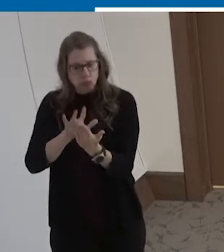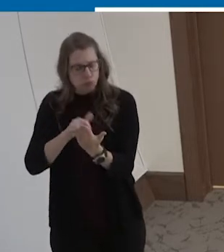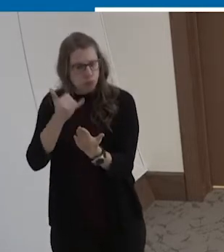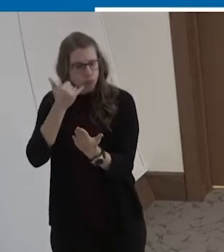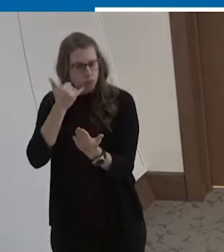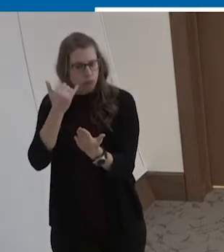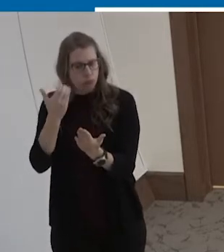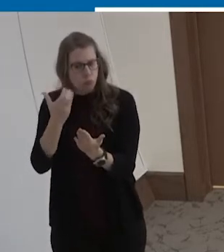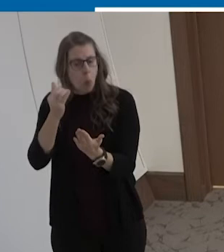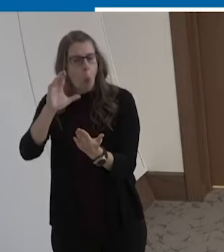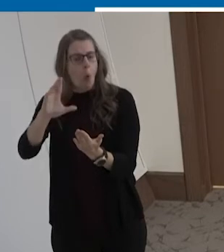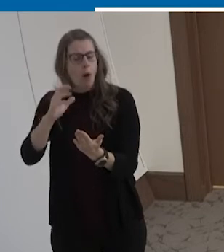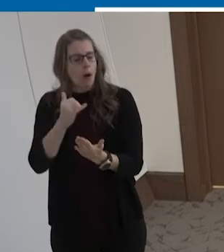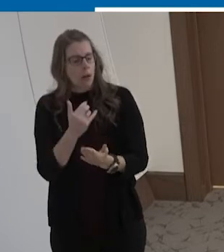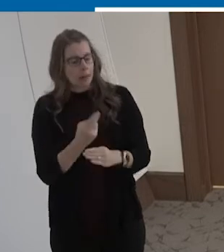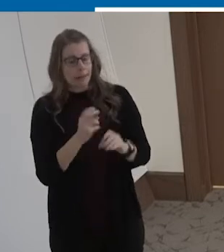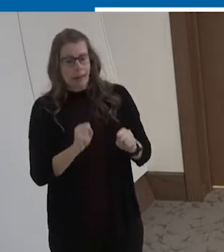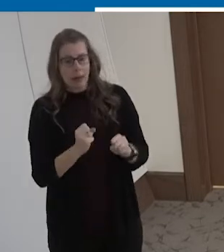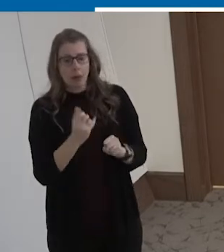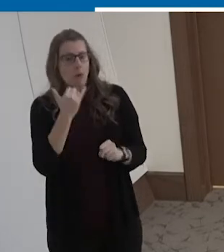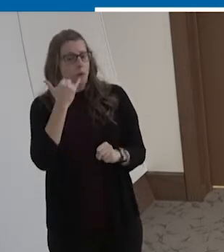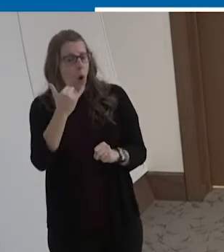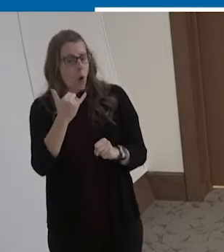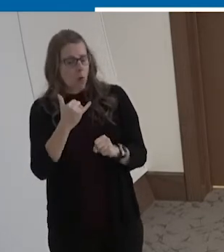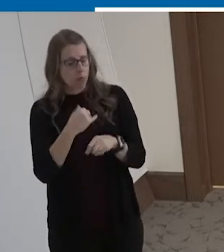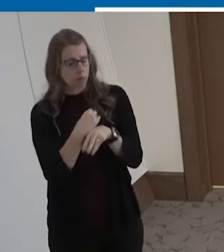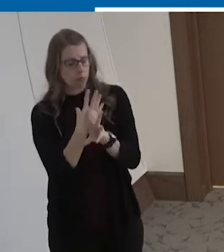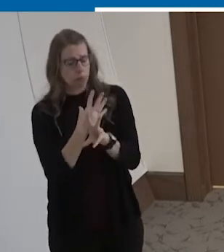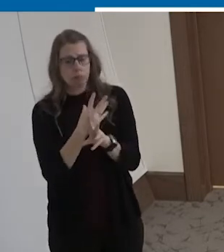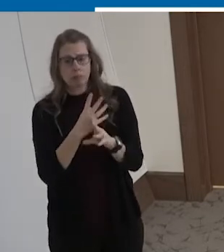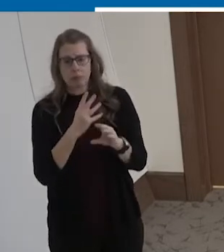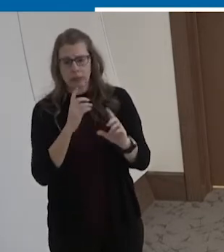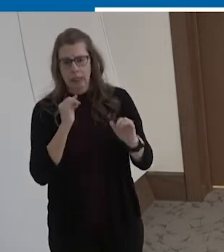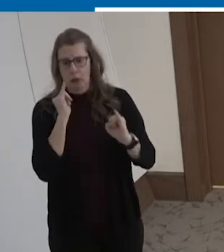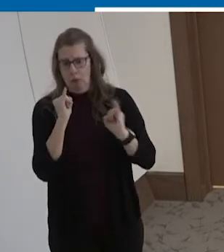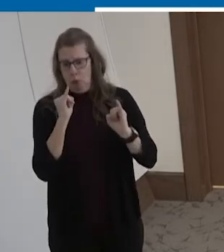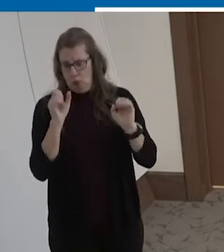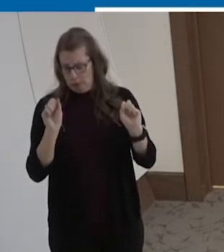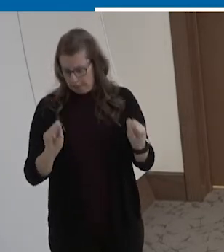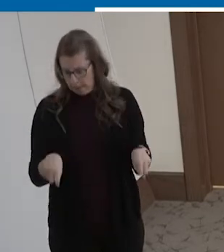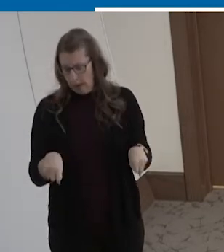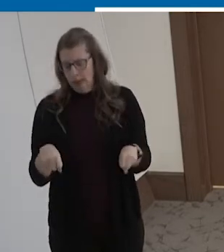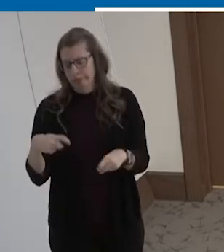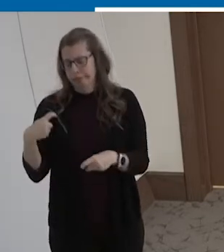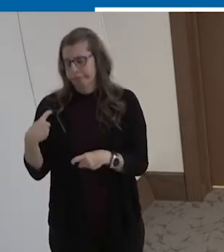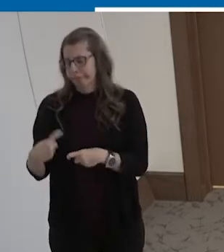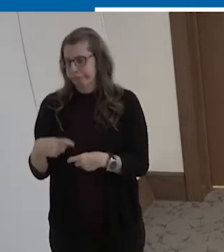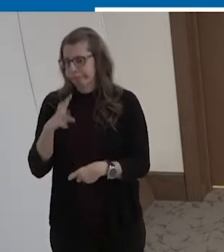phone interview. Todo esto es voluntario y las